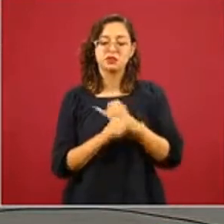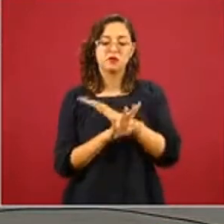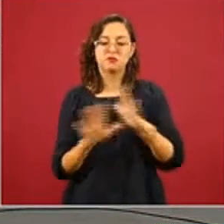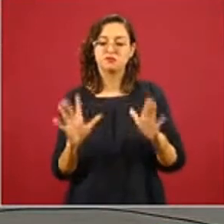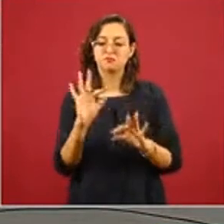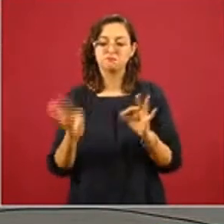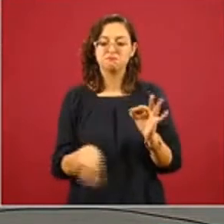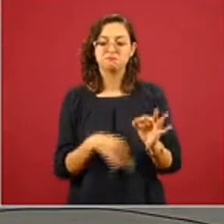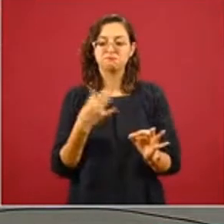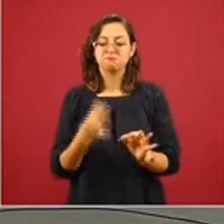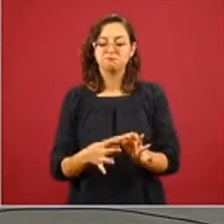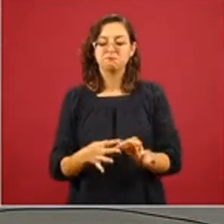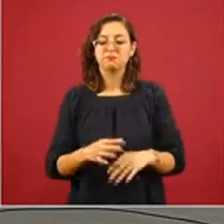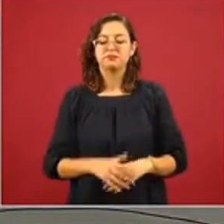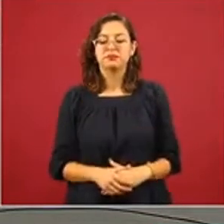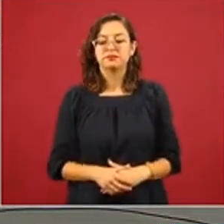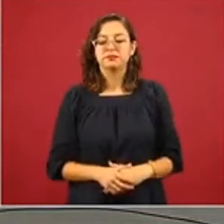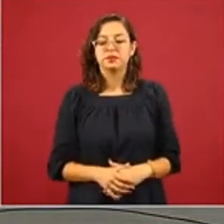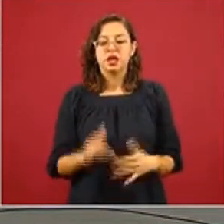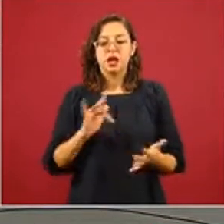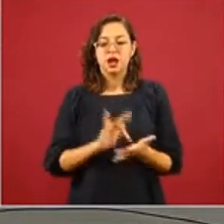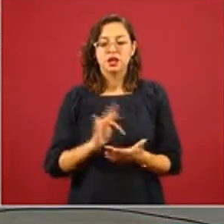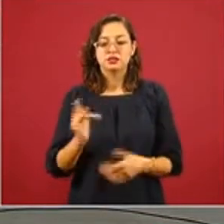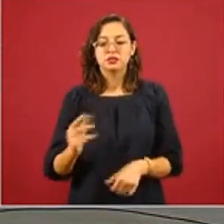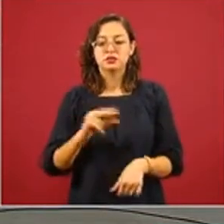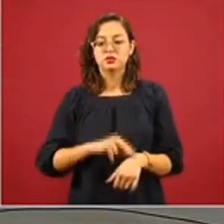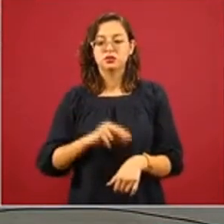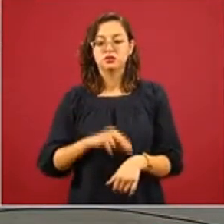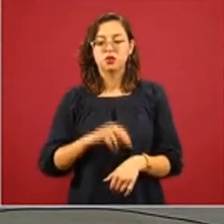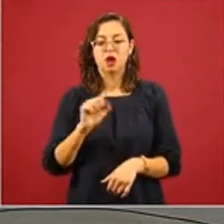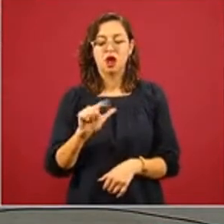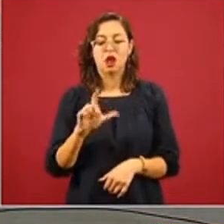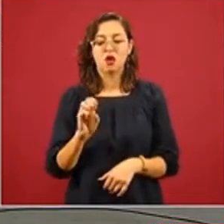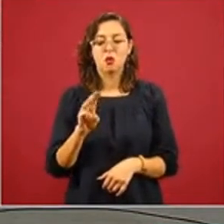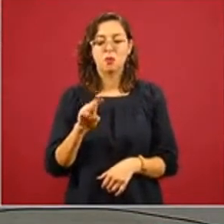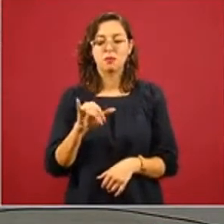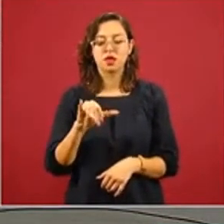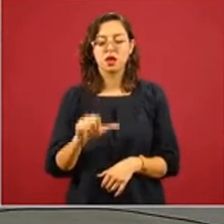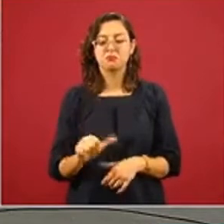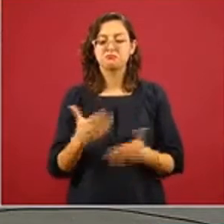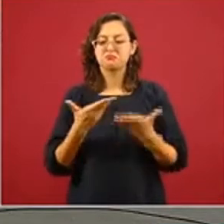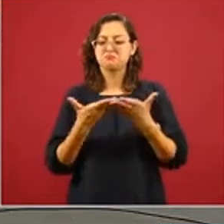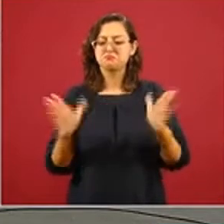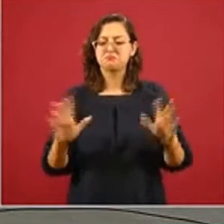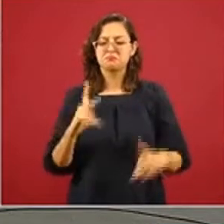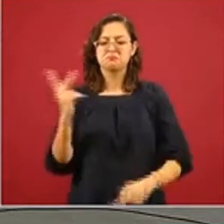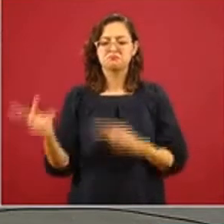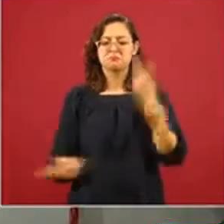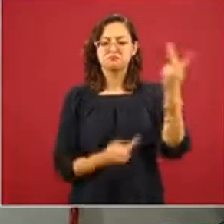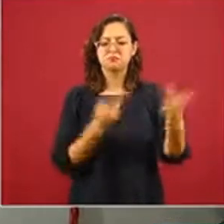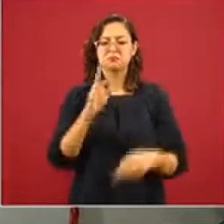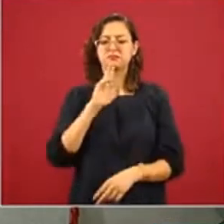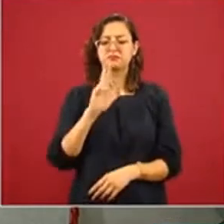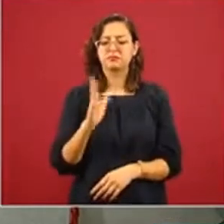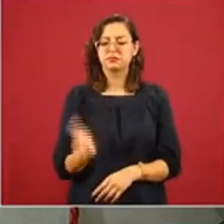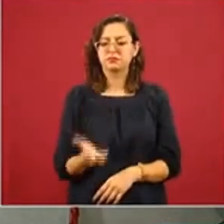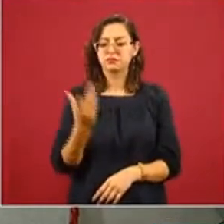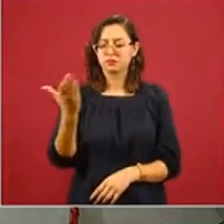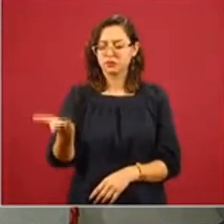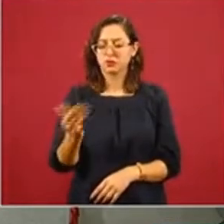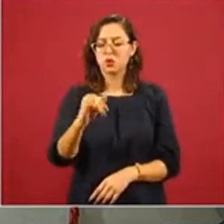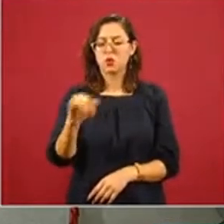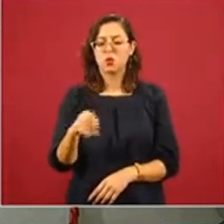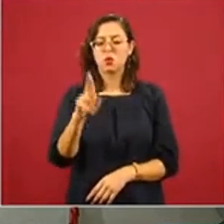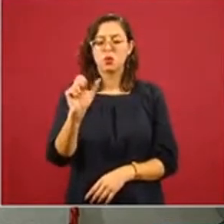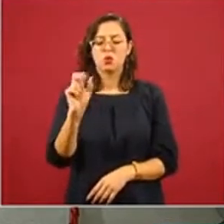para hoy. Gracias, doctora Lomía. Vamos entonces a abrir a preguntas y respuestas. Vamos a empezar con usted,